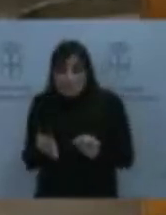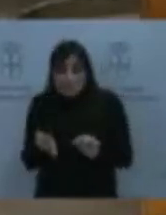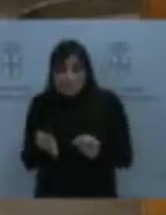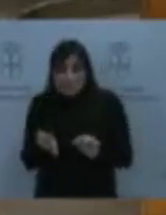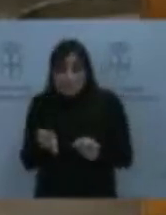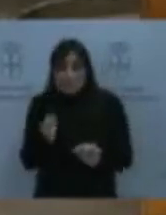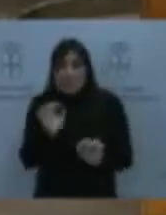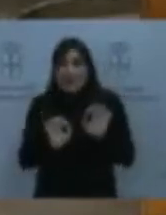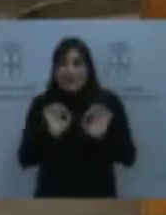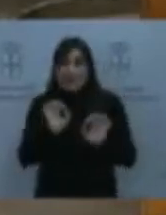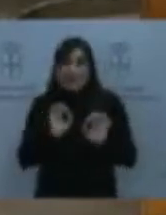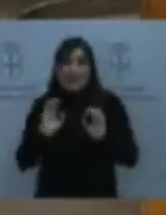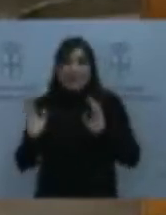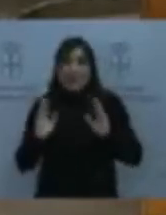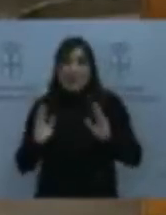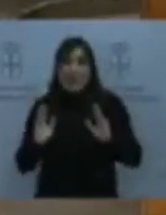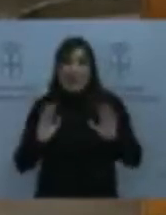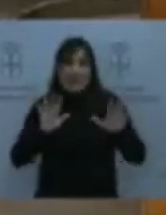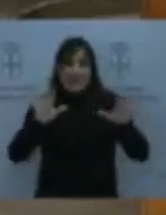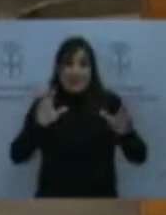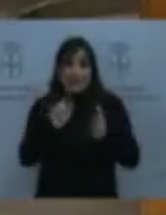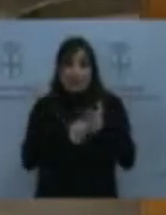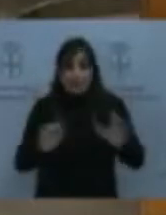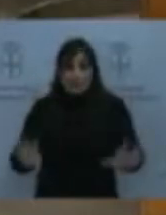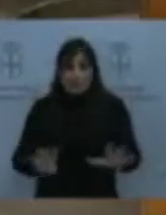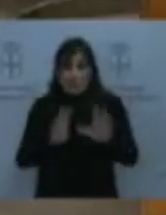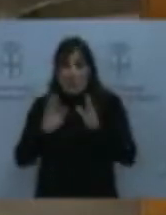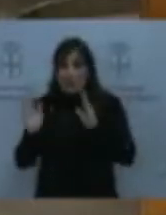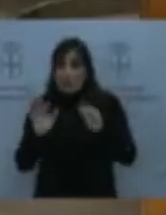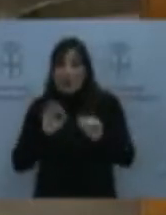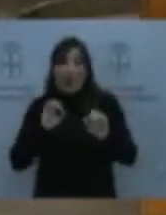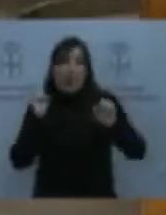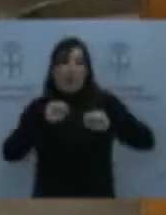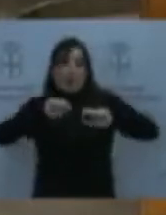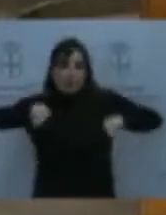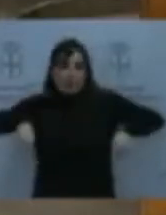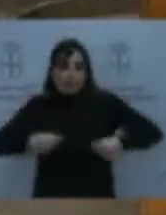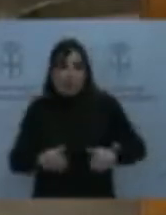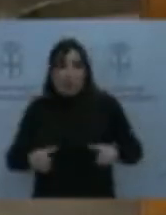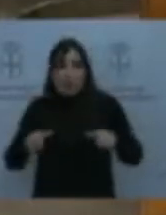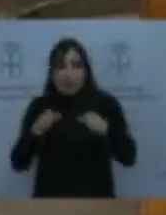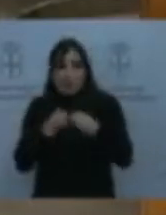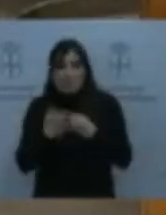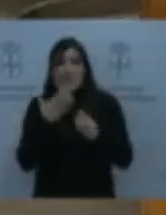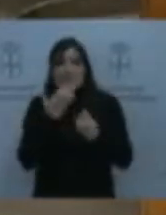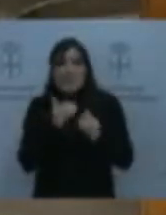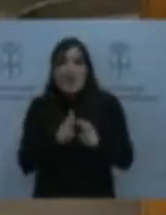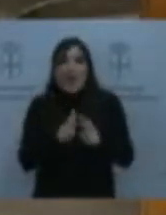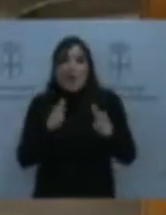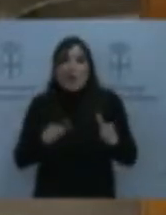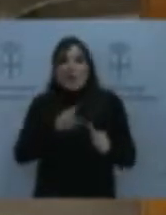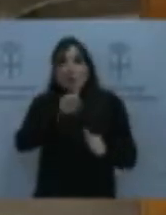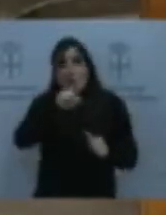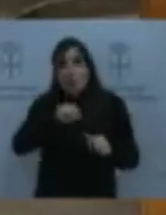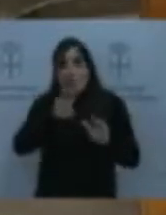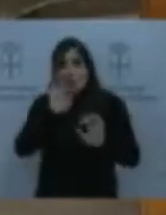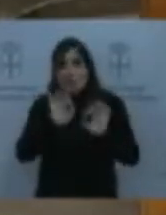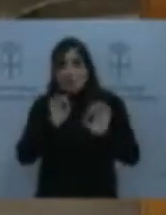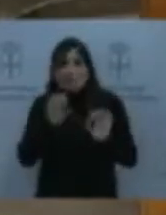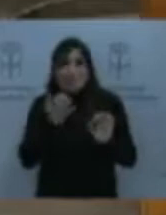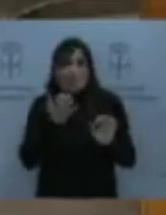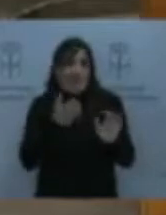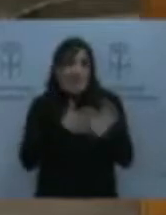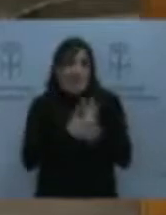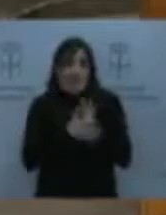o que simplemente, por ejemplo, los convenios colectivos, cuando aumentan al 1,9%, es decir, muy por debajo de la tasa de crecimiento. O cuando